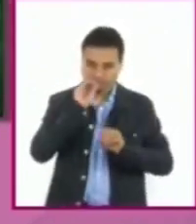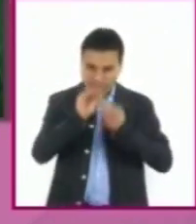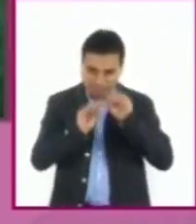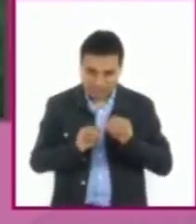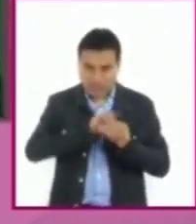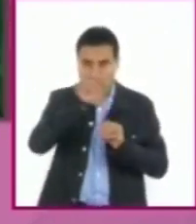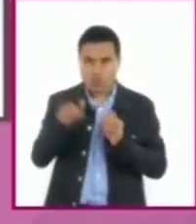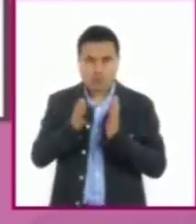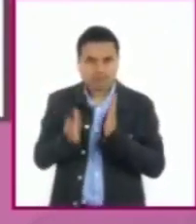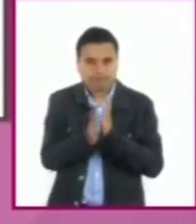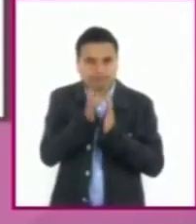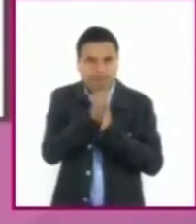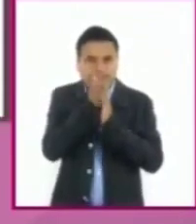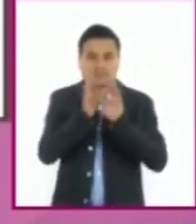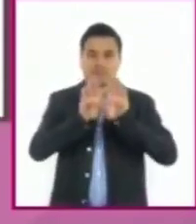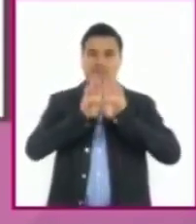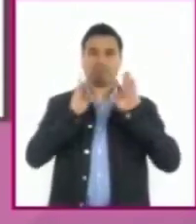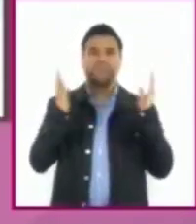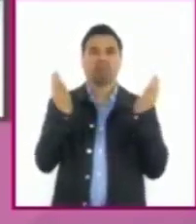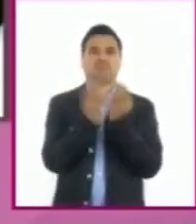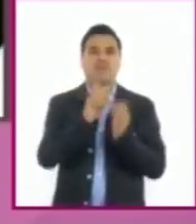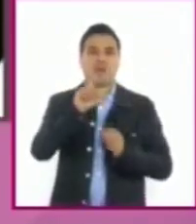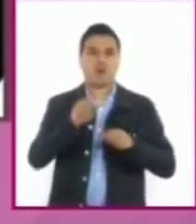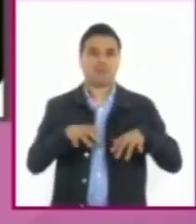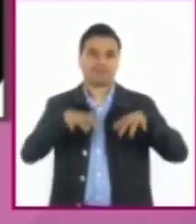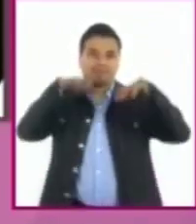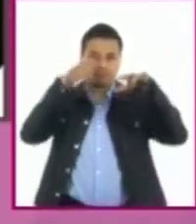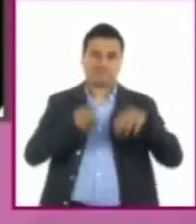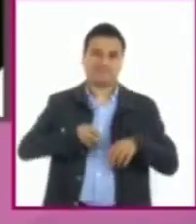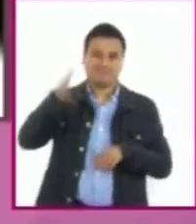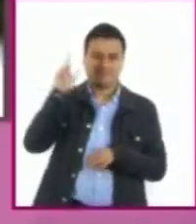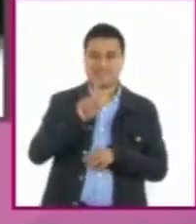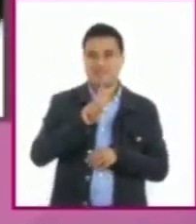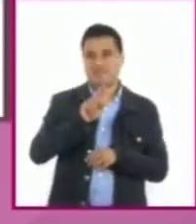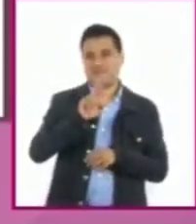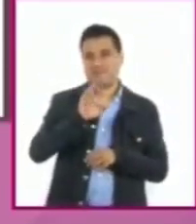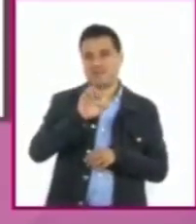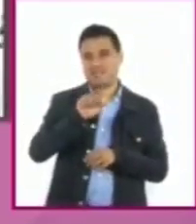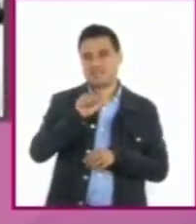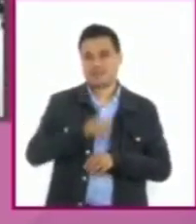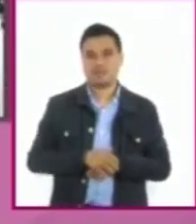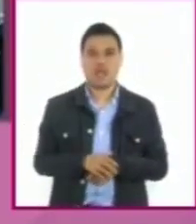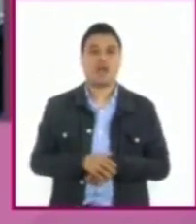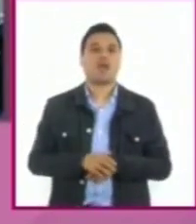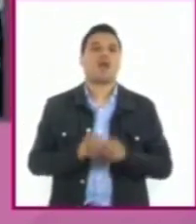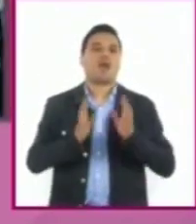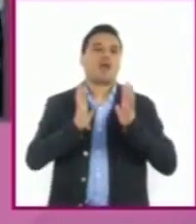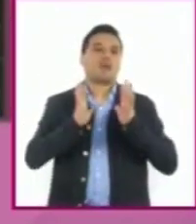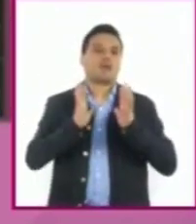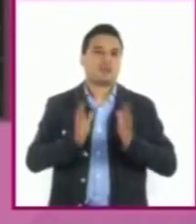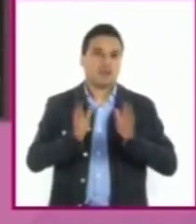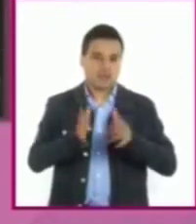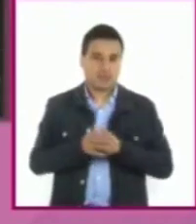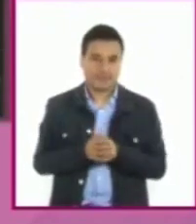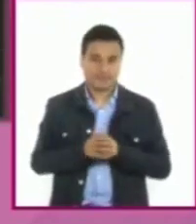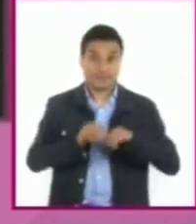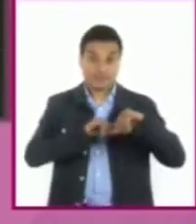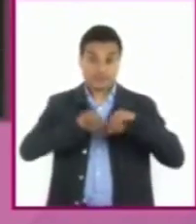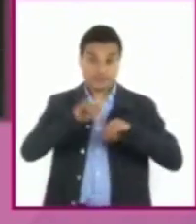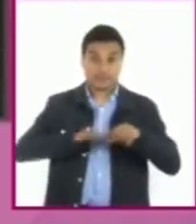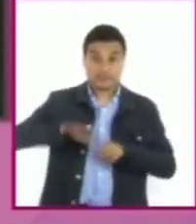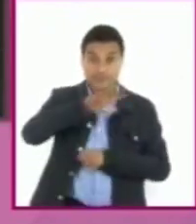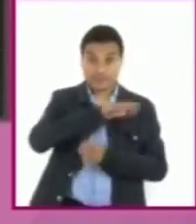una construcción que recibe este nombre. ¿Todos los componentes del espacio geográfico se relacionan entre sí?